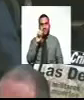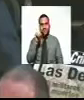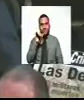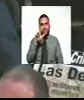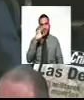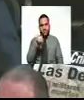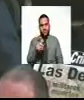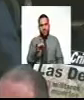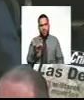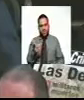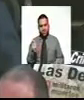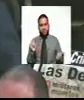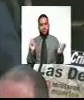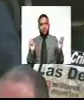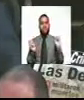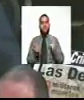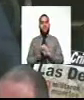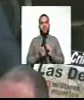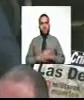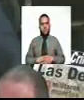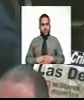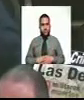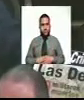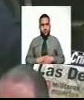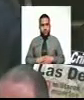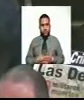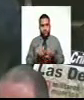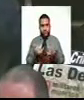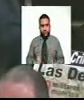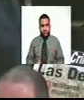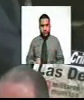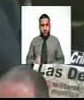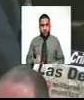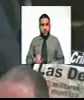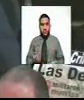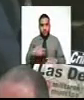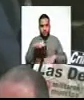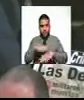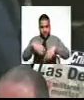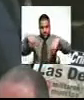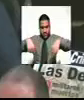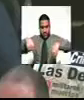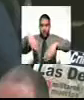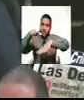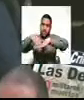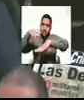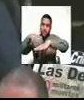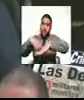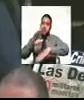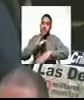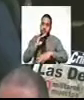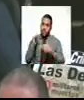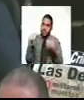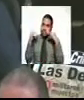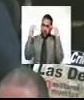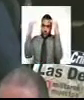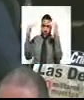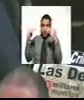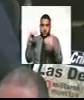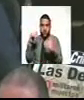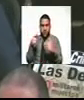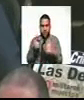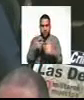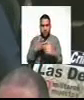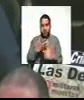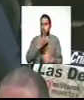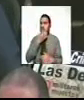significativamente. Y le acabo de decir aquí al magistrado Felipe García, que escuchó una demanda que había en el